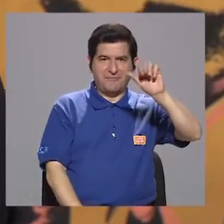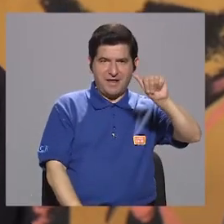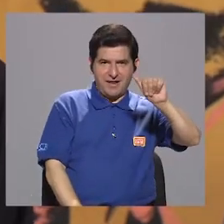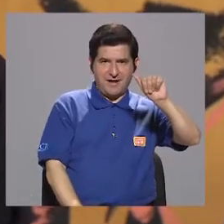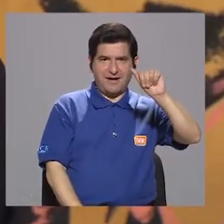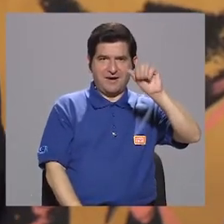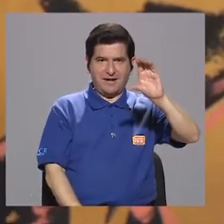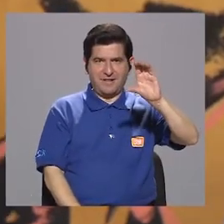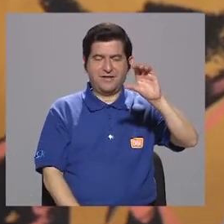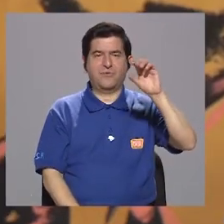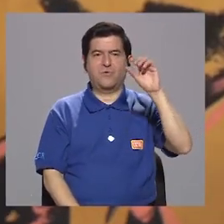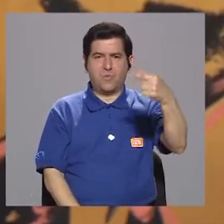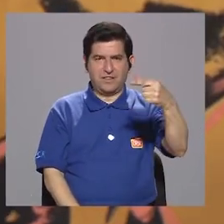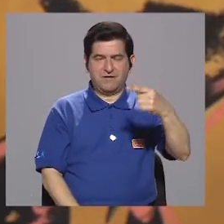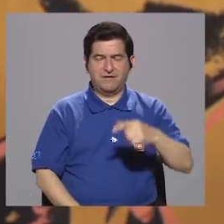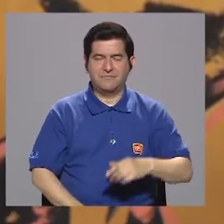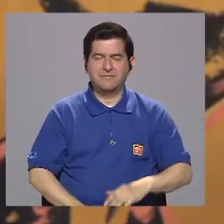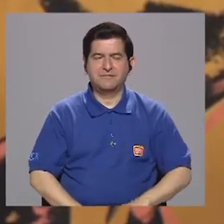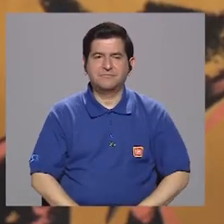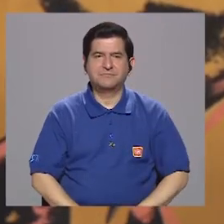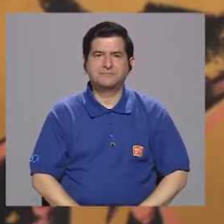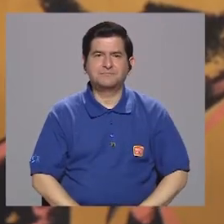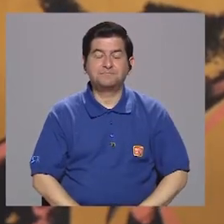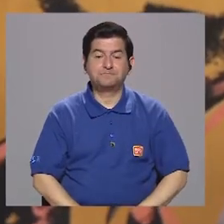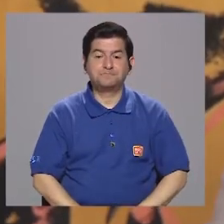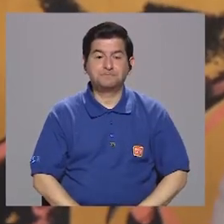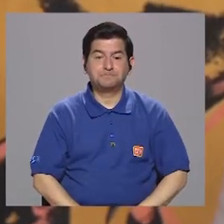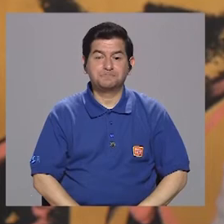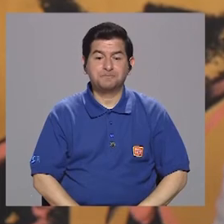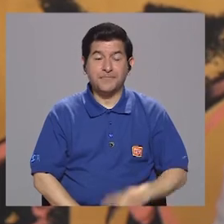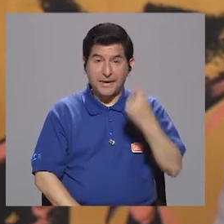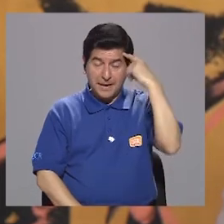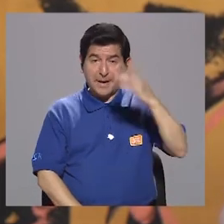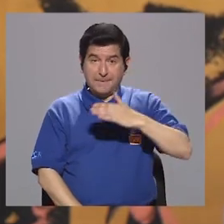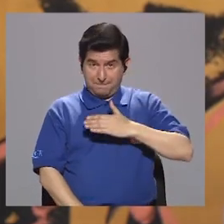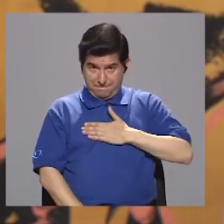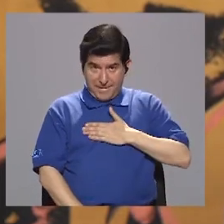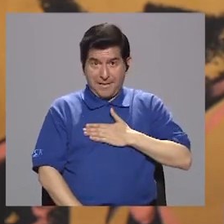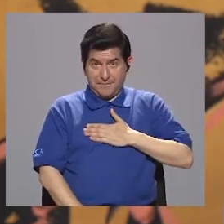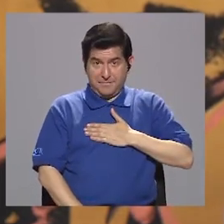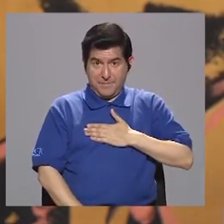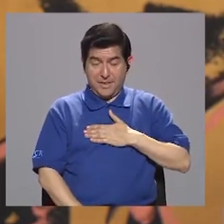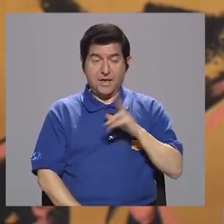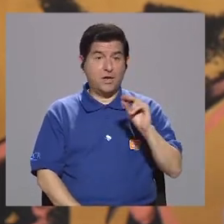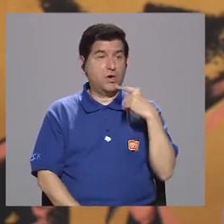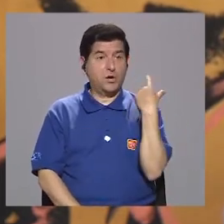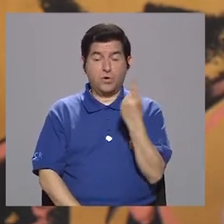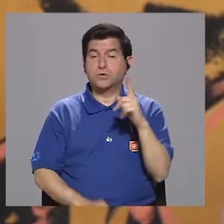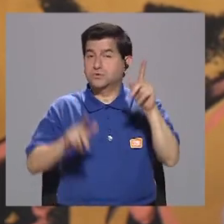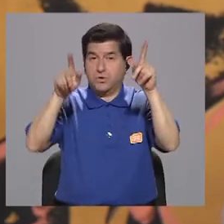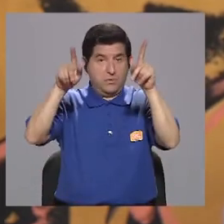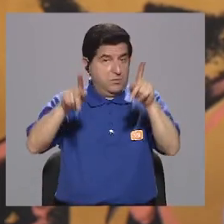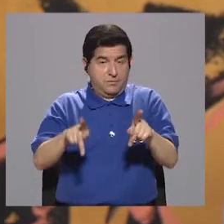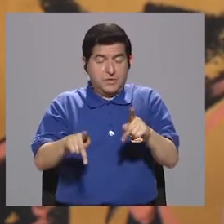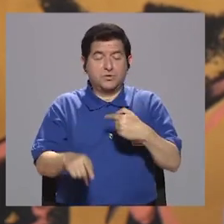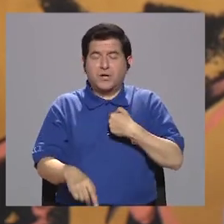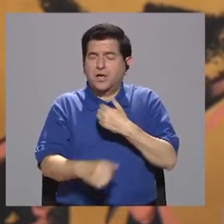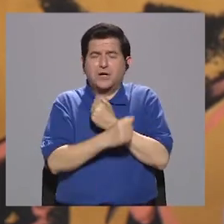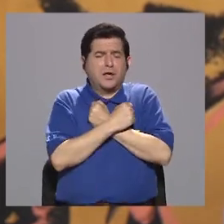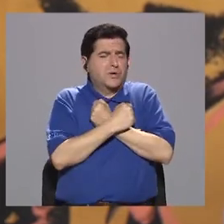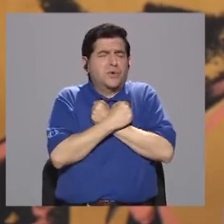Mire, bueno, es para mí no solamente una persona que